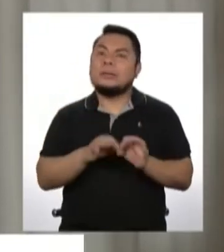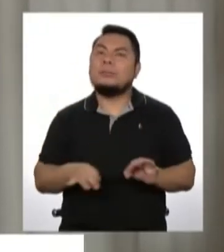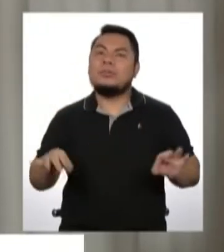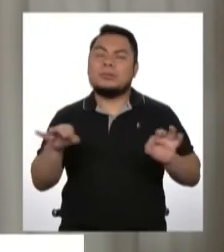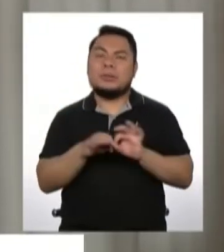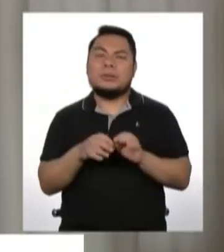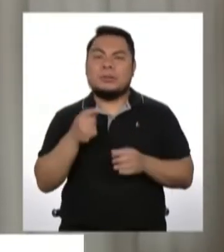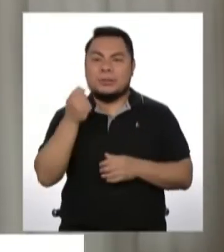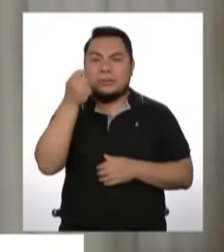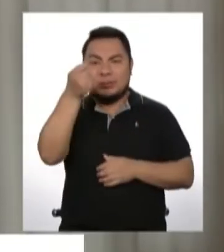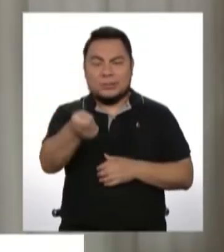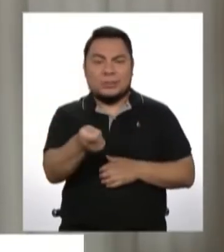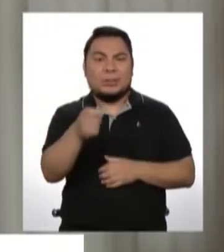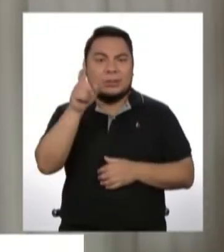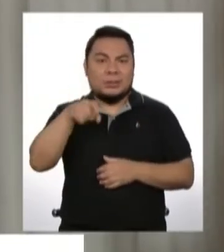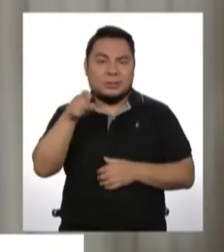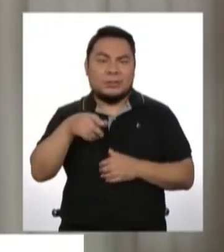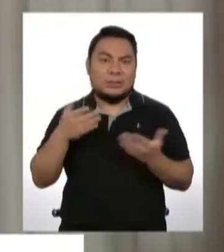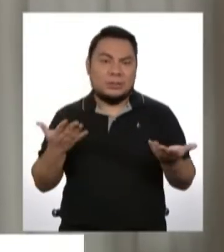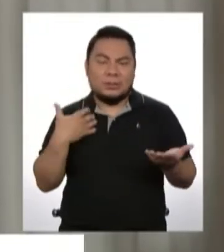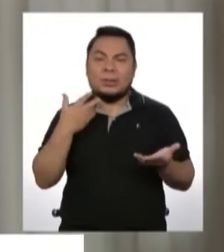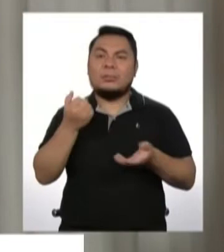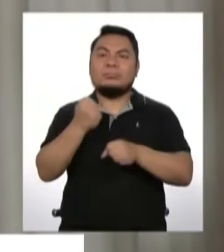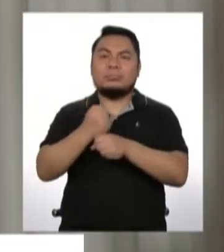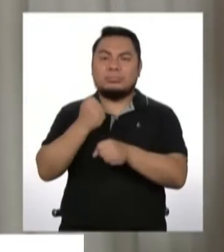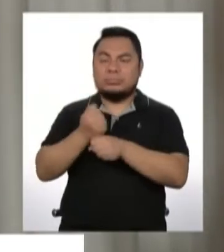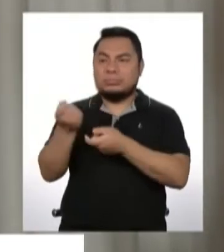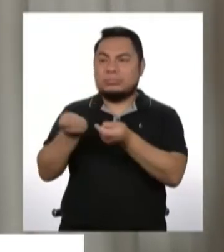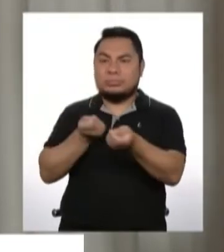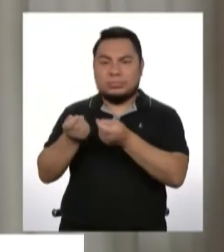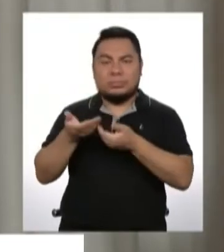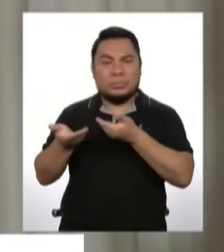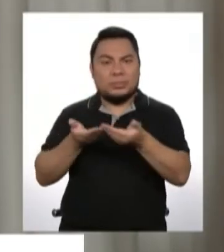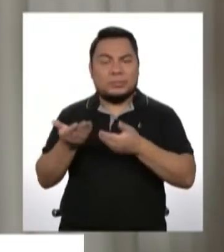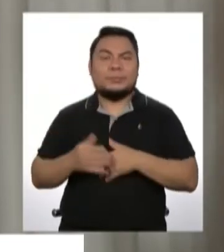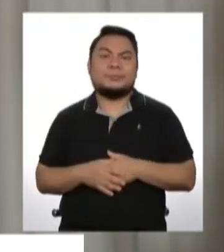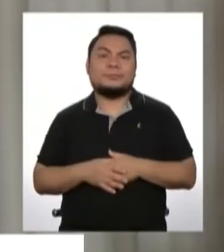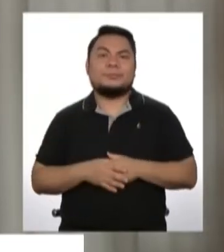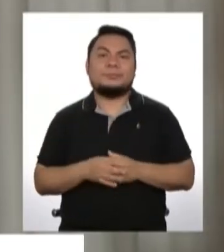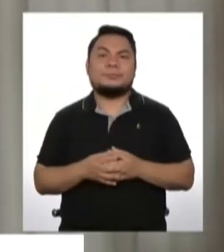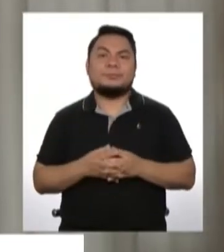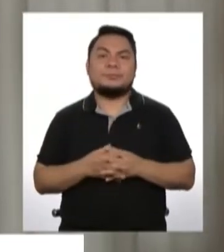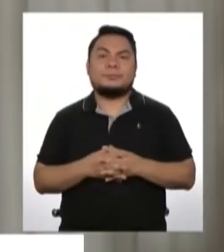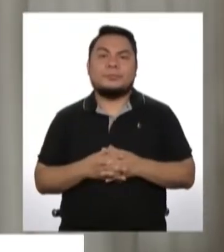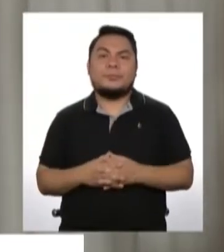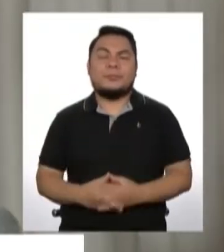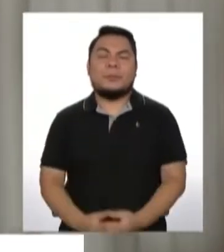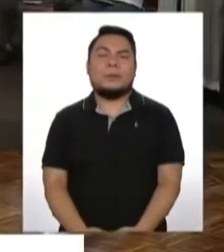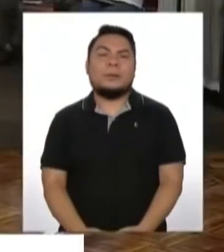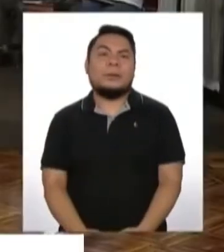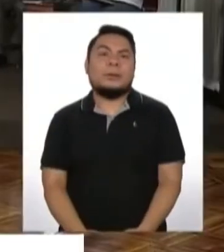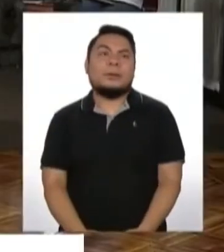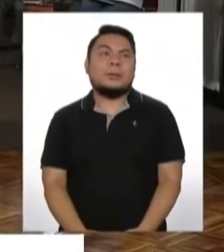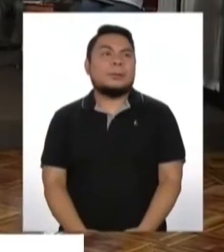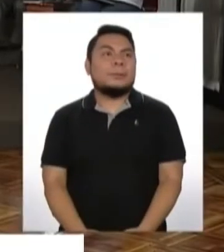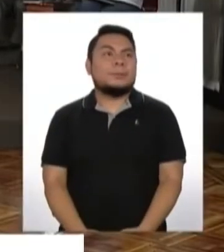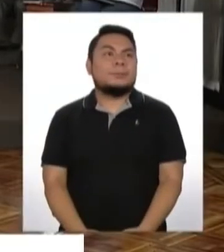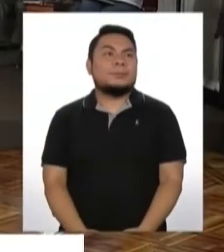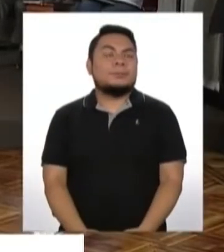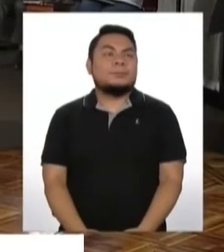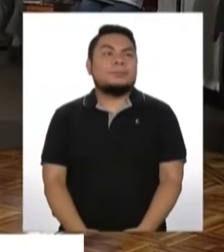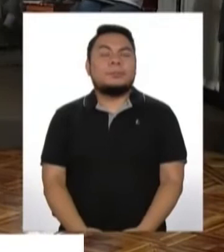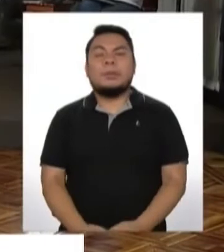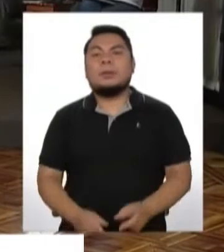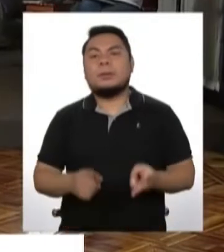reciban los recursos como contraprestación de los bienes y servicios que han otorgado a los gobiernos regionales y locales. Gracias.